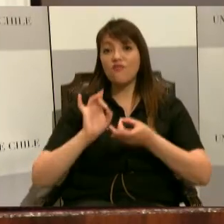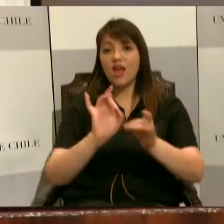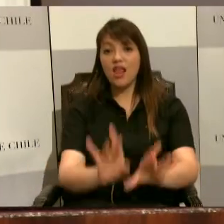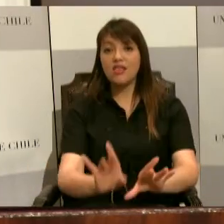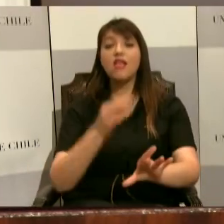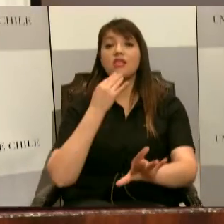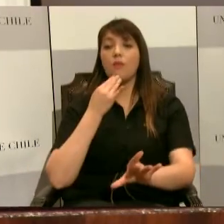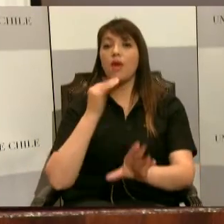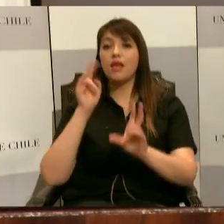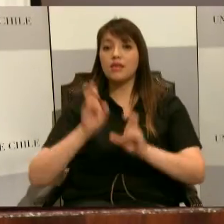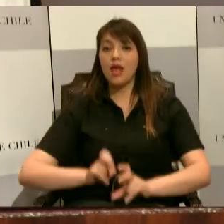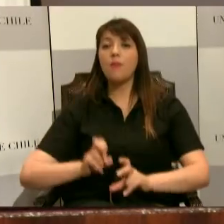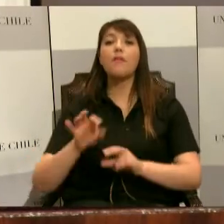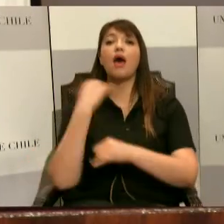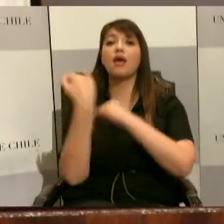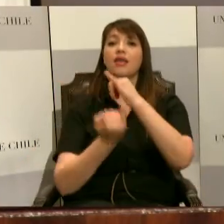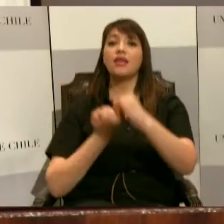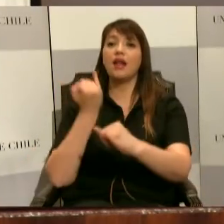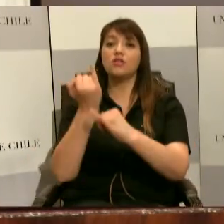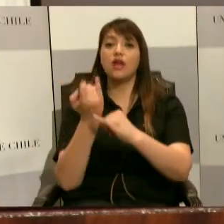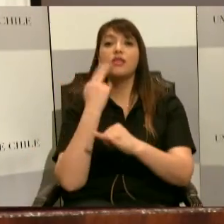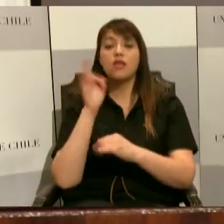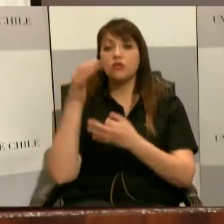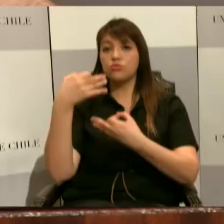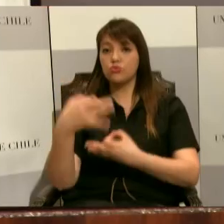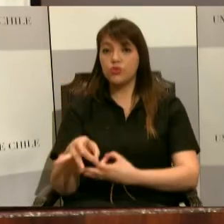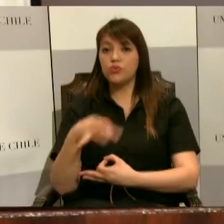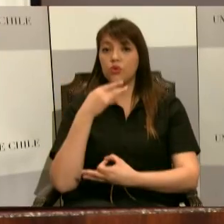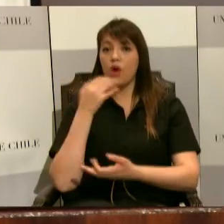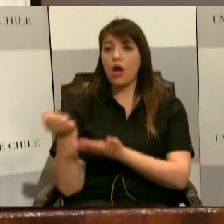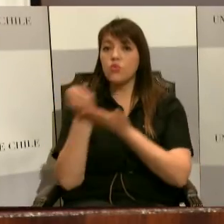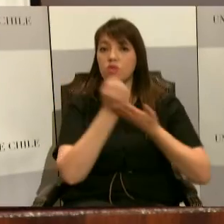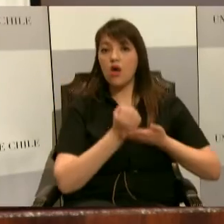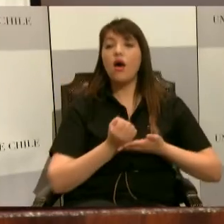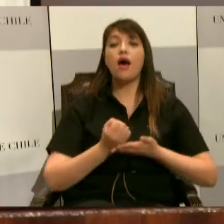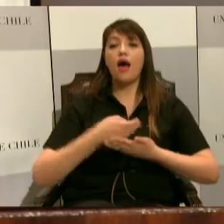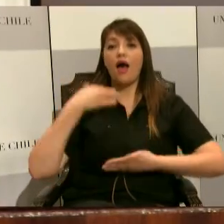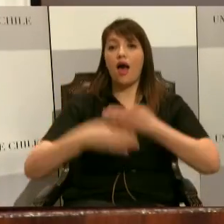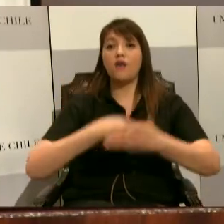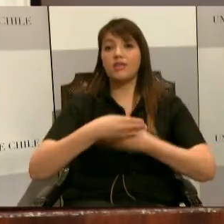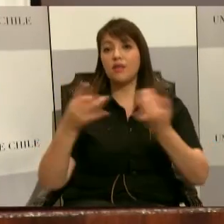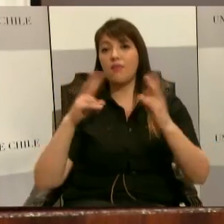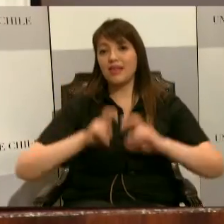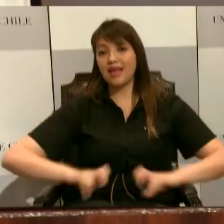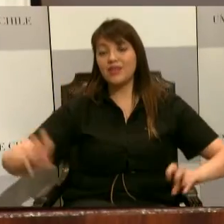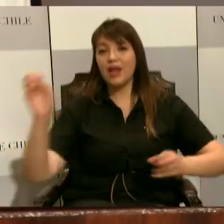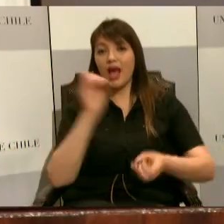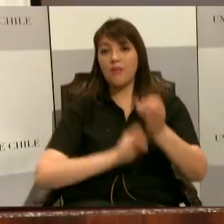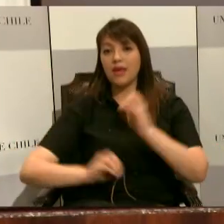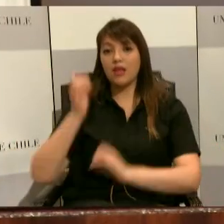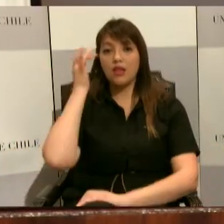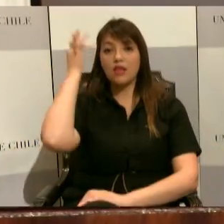licenciamiento de consolidación y el Seminario Internacional de Patentamiento nos ha permitido avanzar en la investigación aplicada, protección de la propiedad intelectual